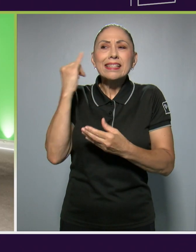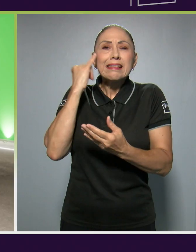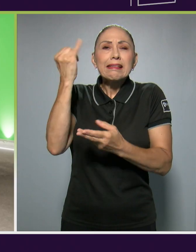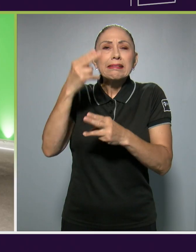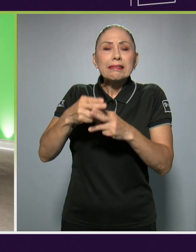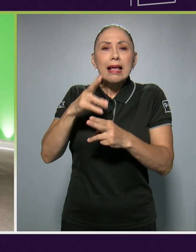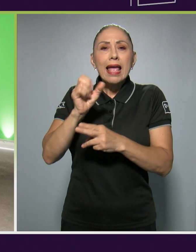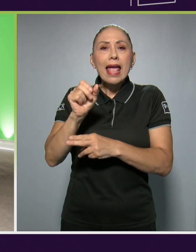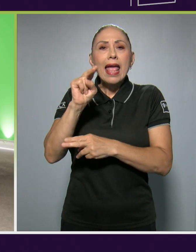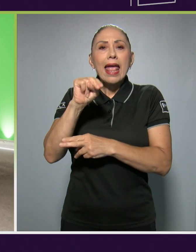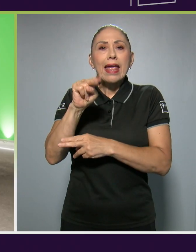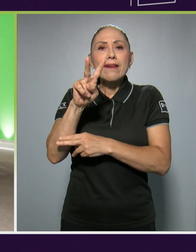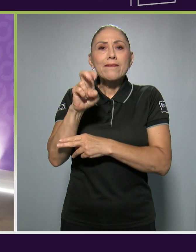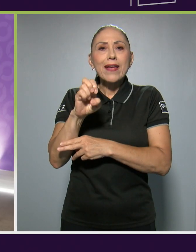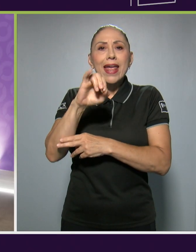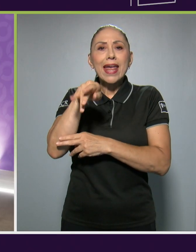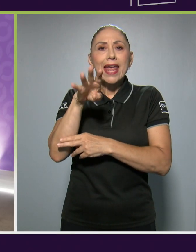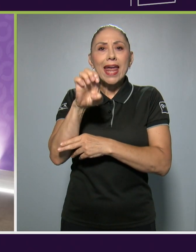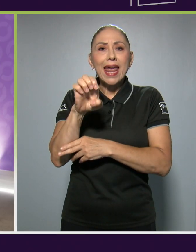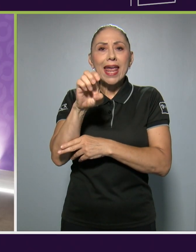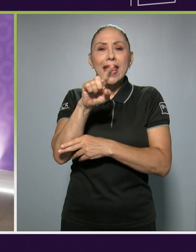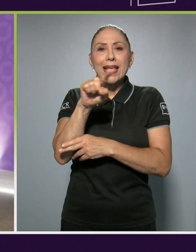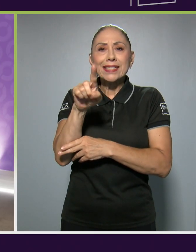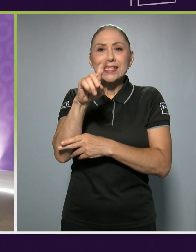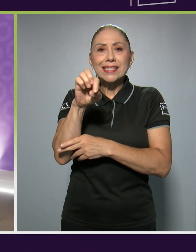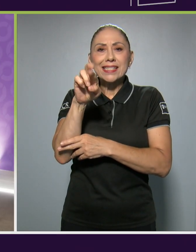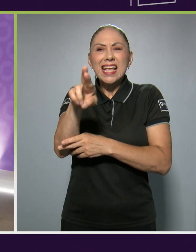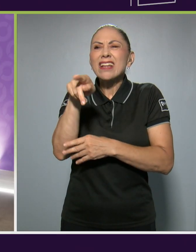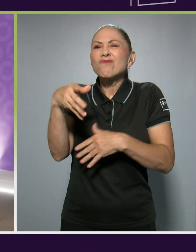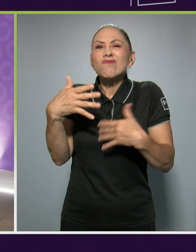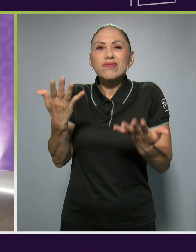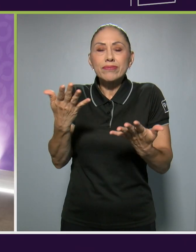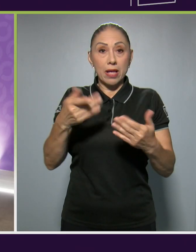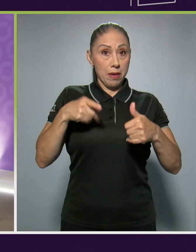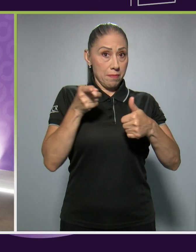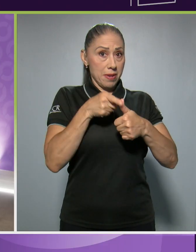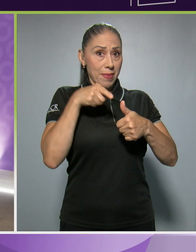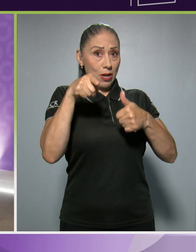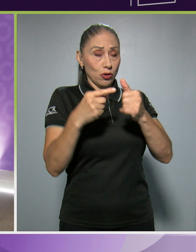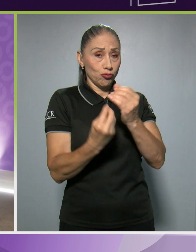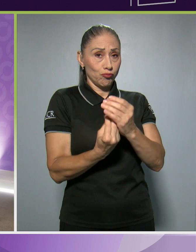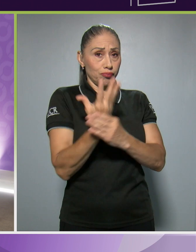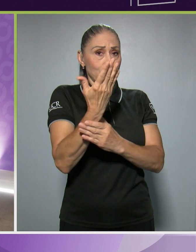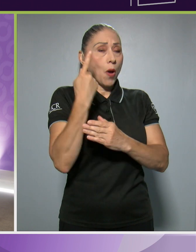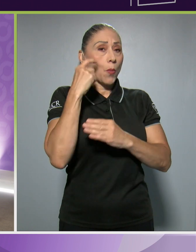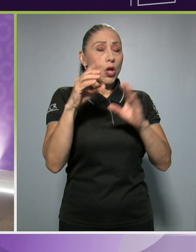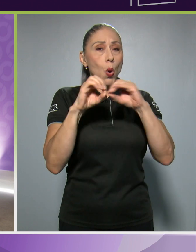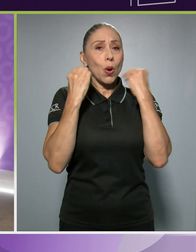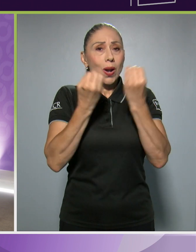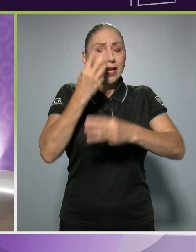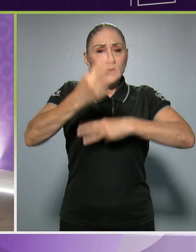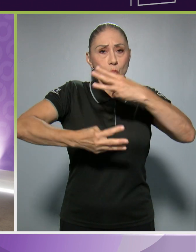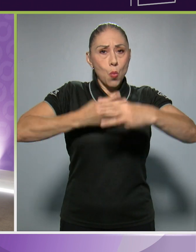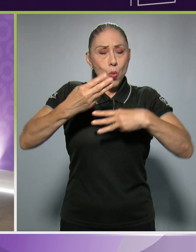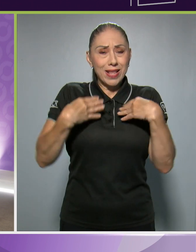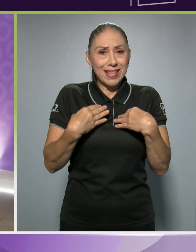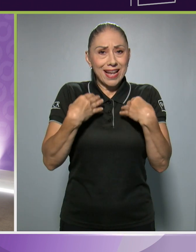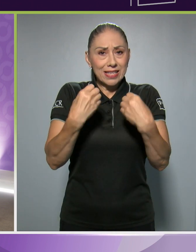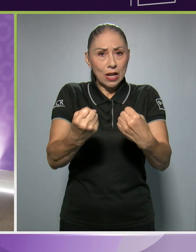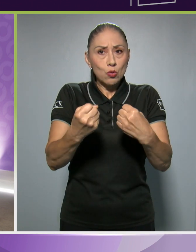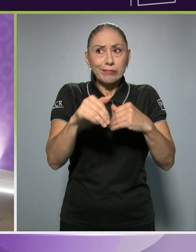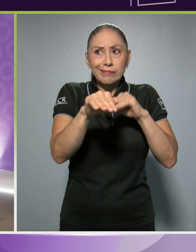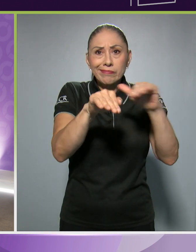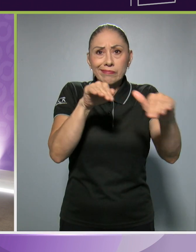Envejecer. Bueno, Envejecer nace primero del llamado de la Organización Mundial de la Salud a hacer